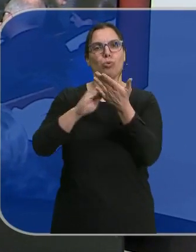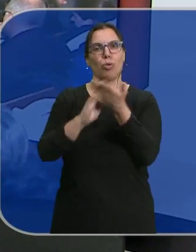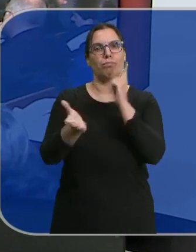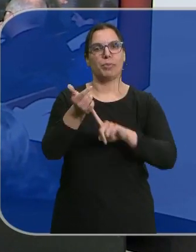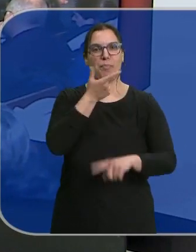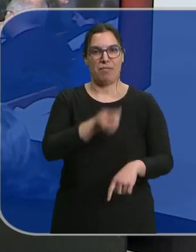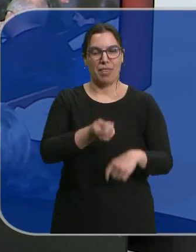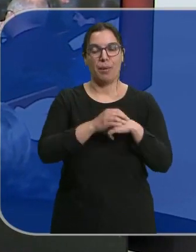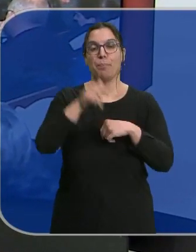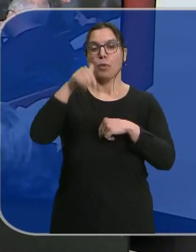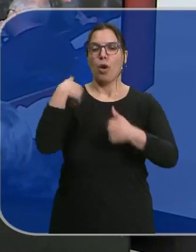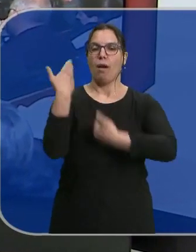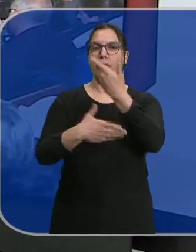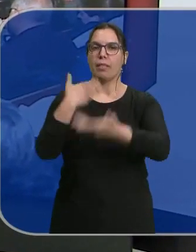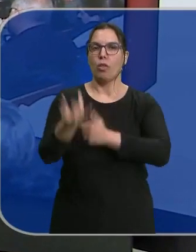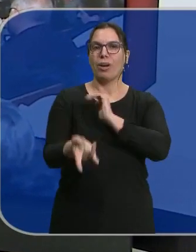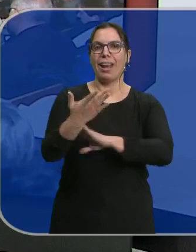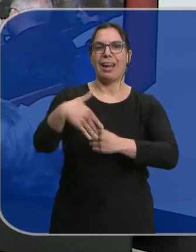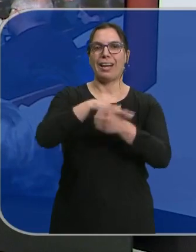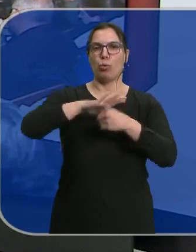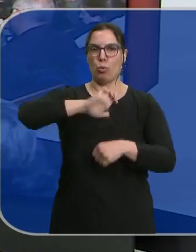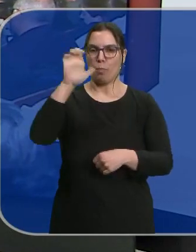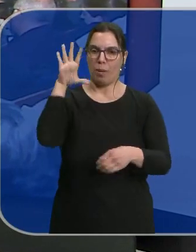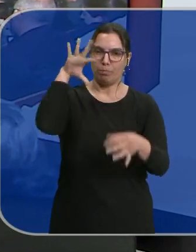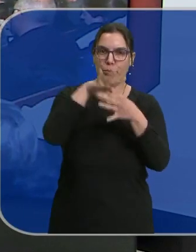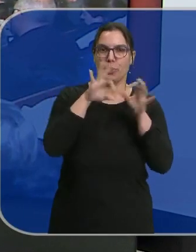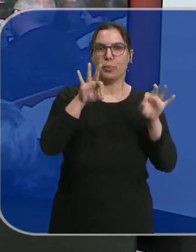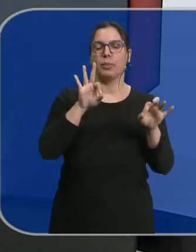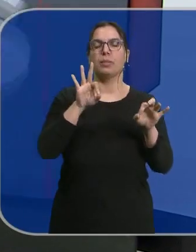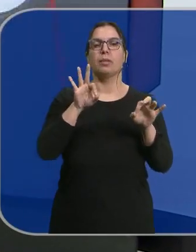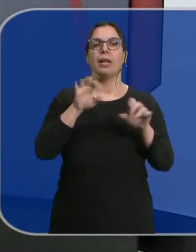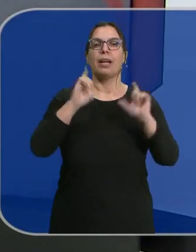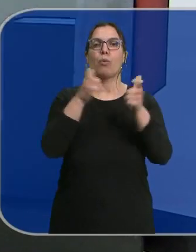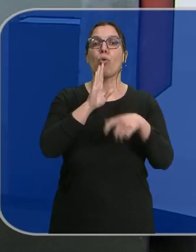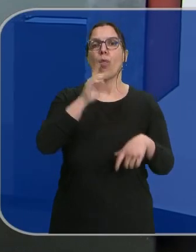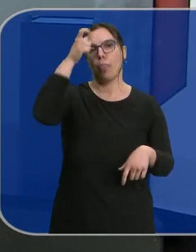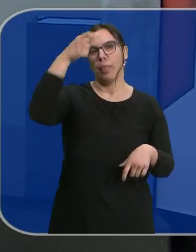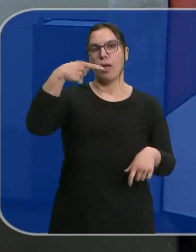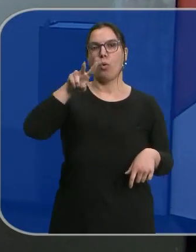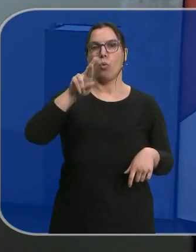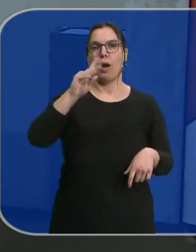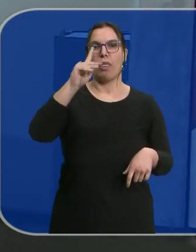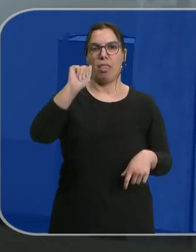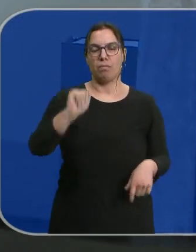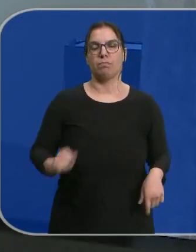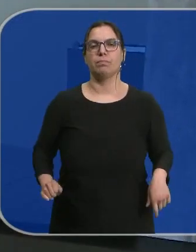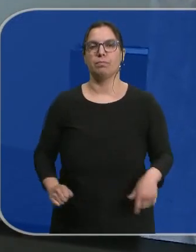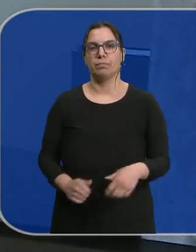soluciones. Hoy se ha avanzado en los cimientos de una eurorregión. Ha sido en una reunión en Guarda. Lidia Bartolomé, volvemos contigo.